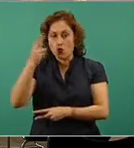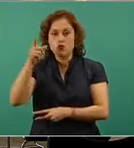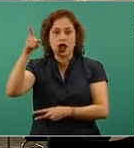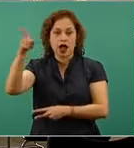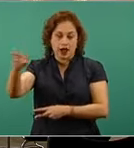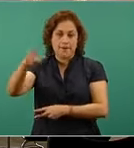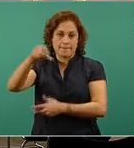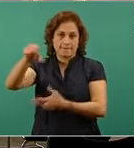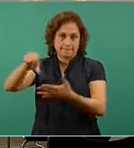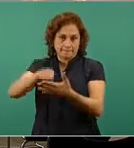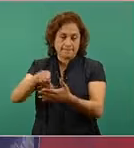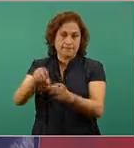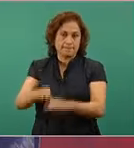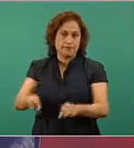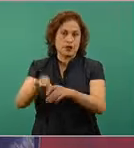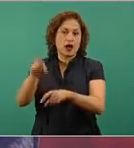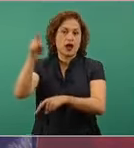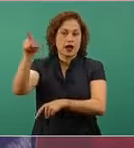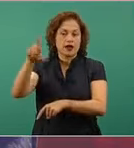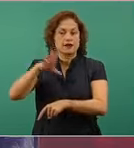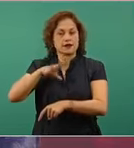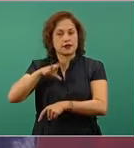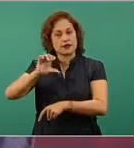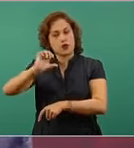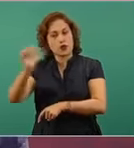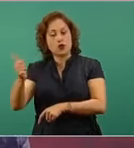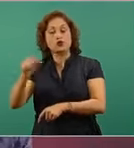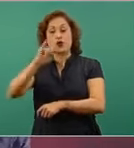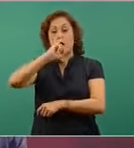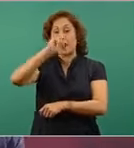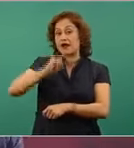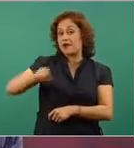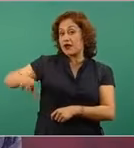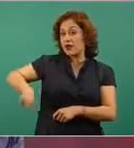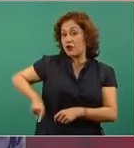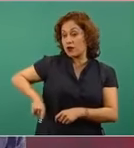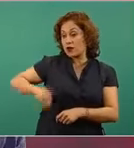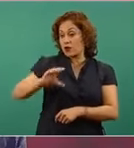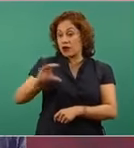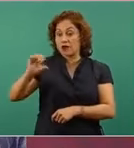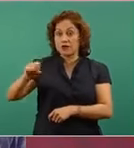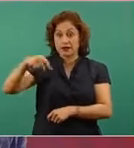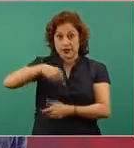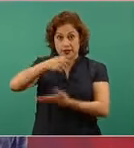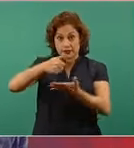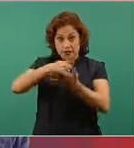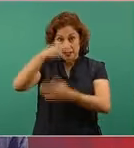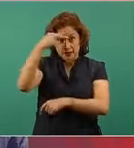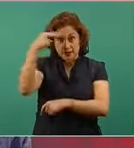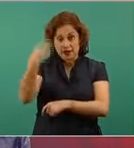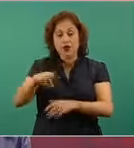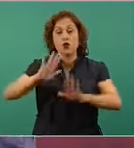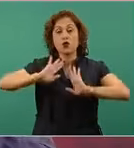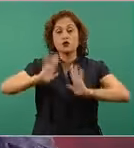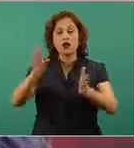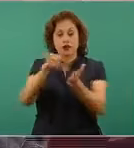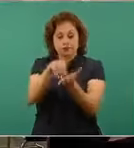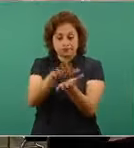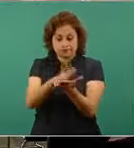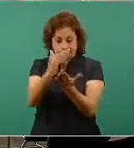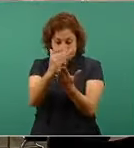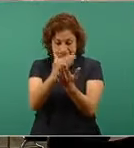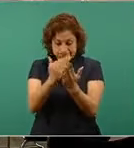tenemos otro, y la doctora Sheinbaum ha organizado para que existan las condiciones de poder